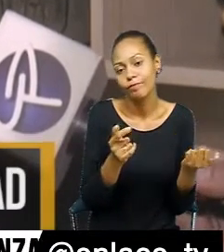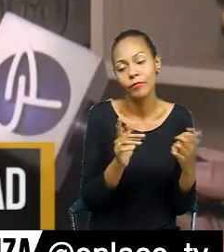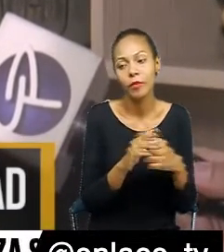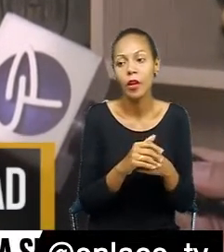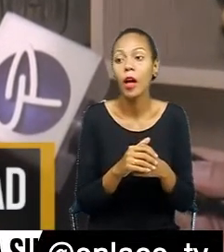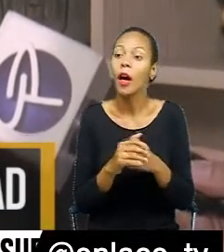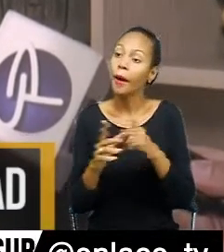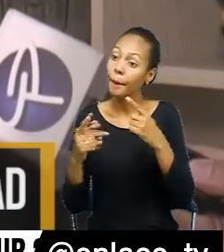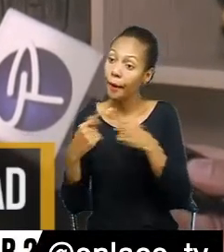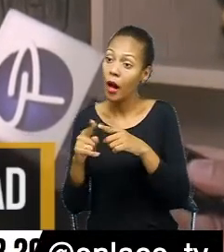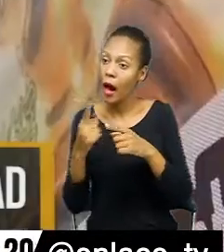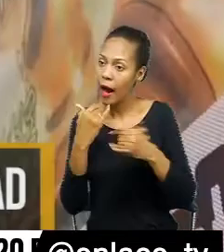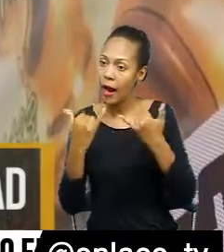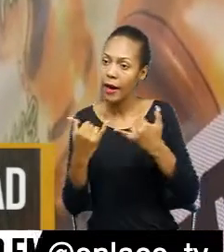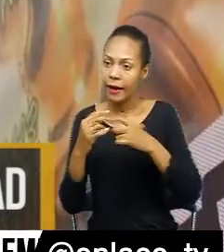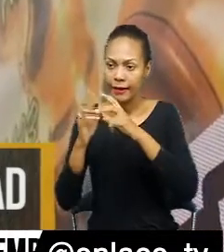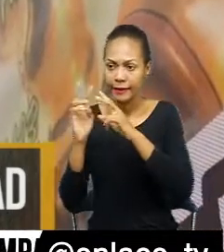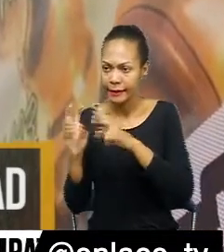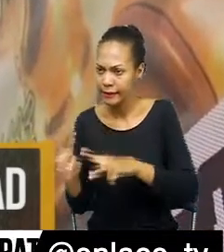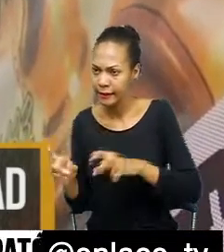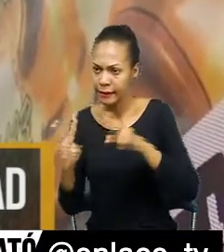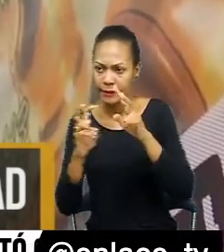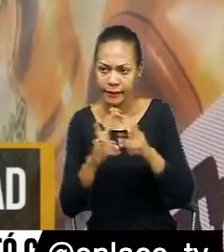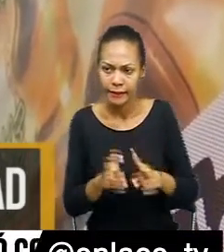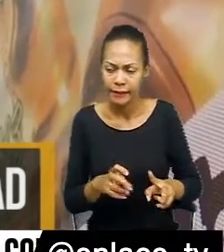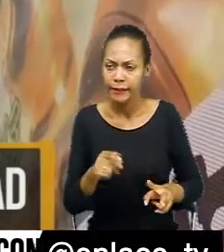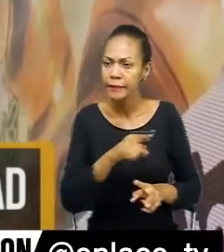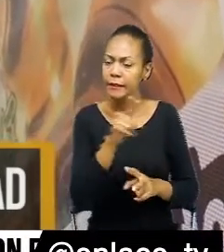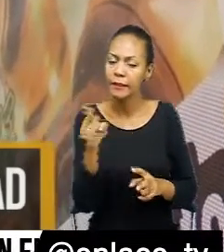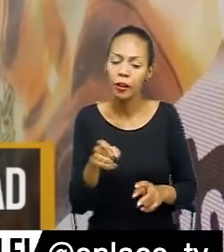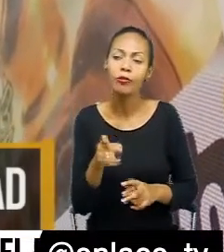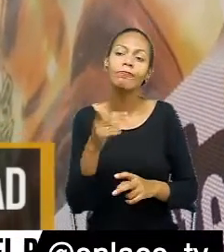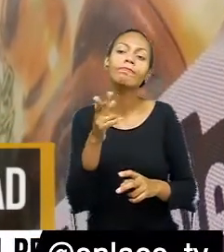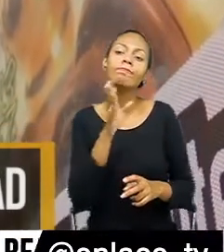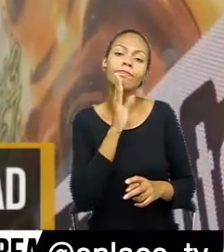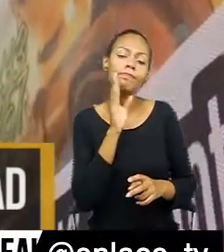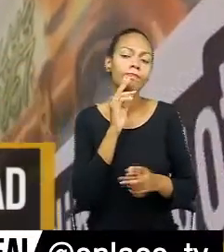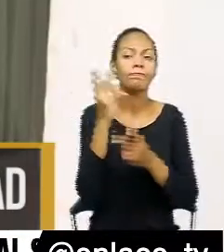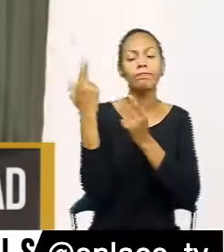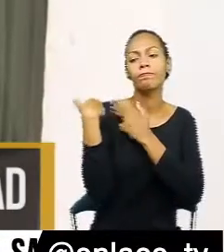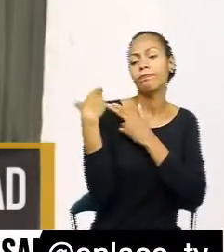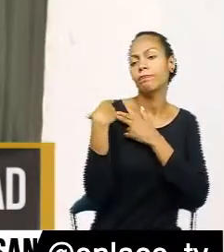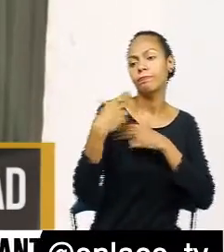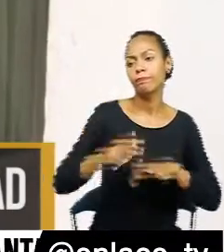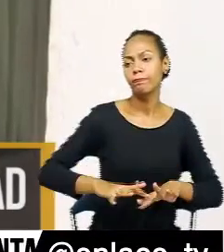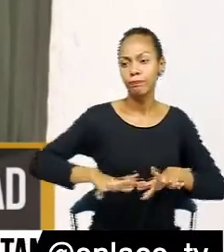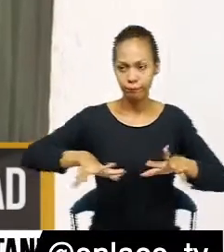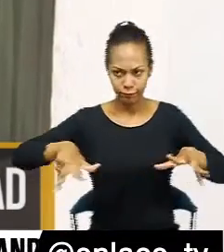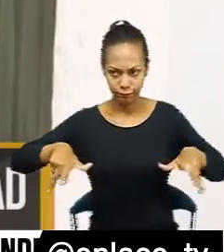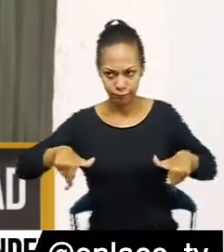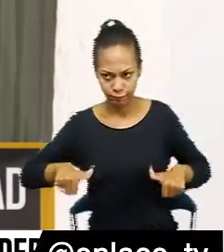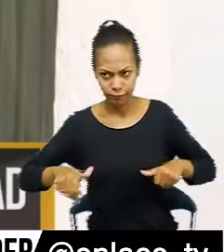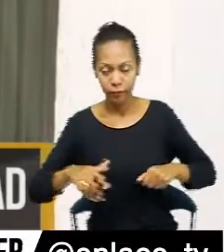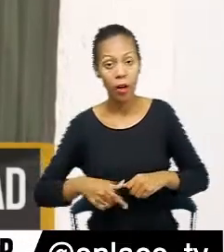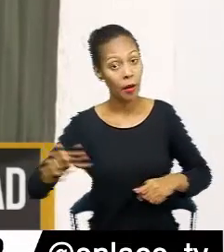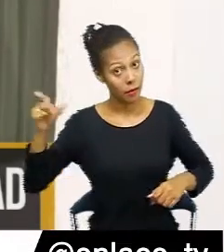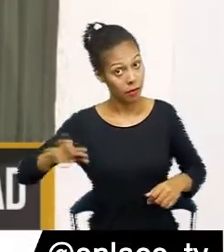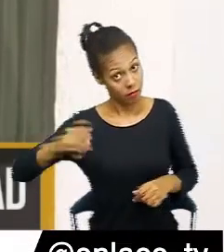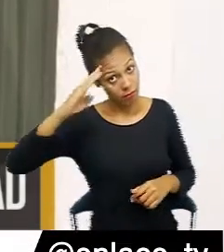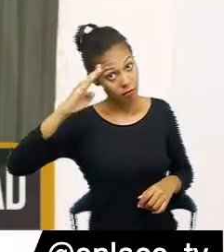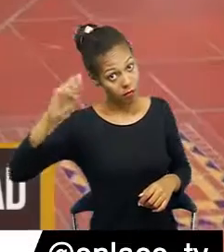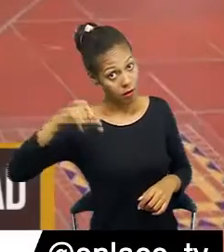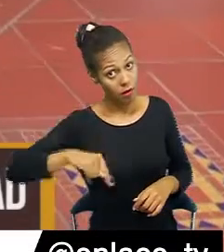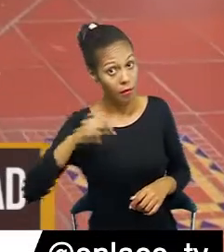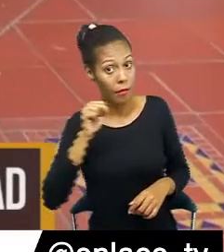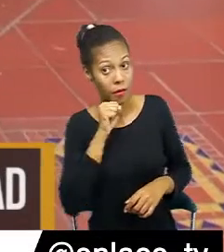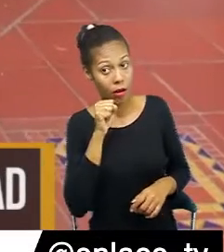estamos trabajando es con quienes están fomentando el tema del hurto mediante la modalidad de ventosa. El mayor Alejandro Torres, comandante de la estación de policía de Barranca